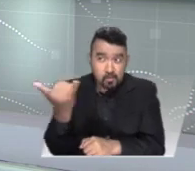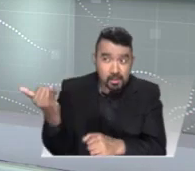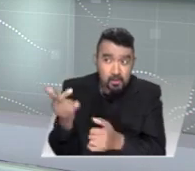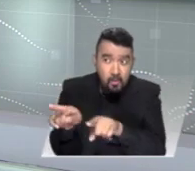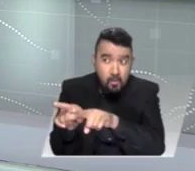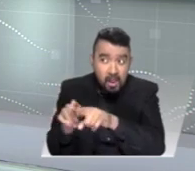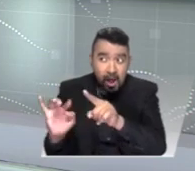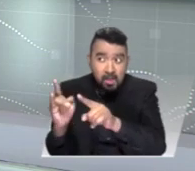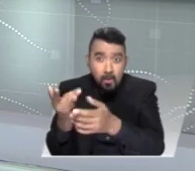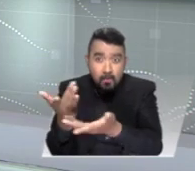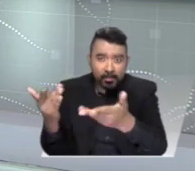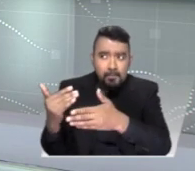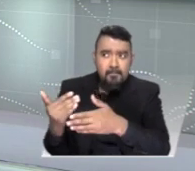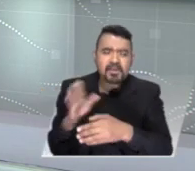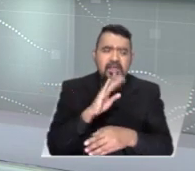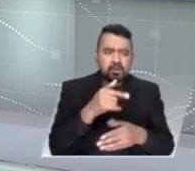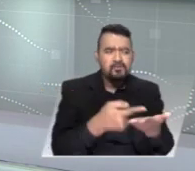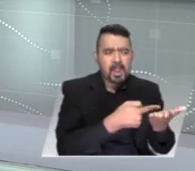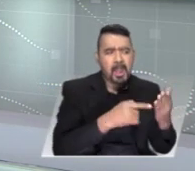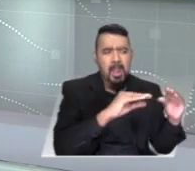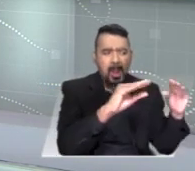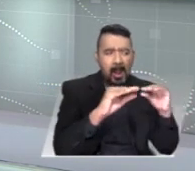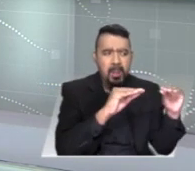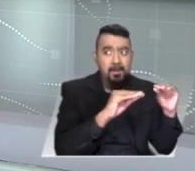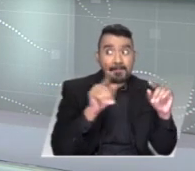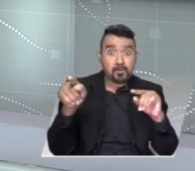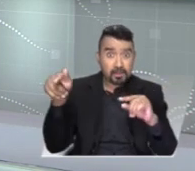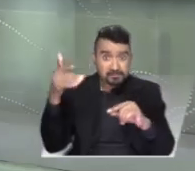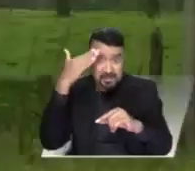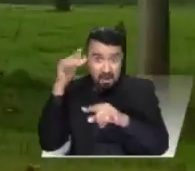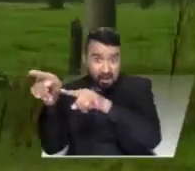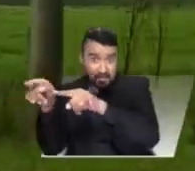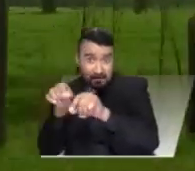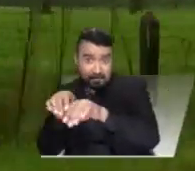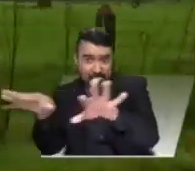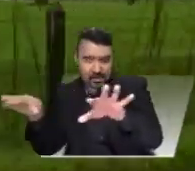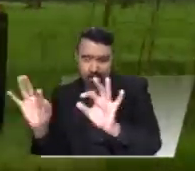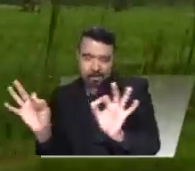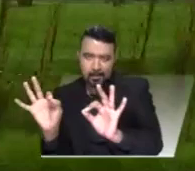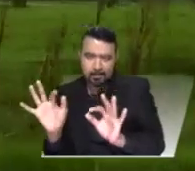iniciativa, que desde ya genera polémica por su ubicación.